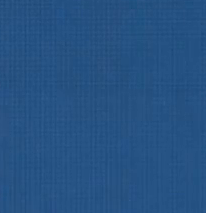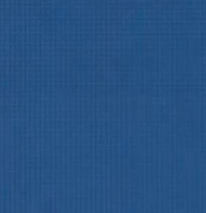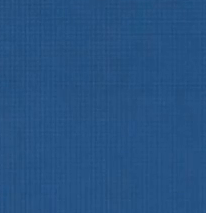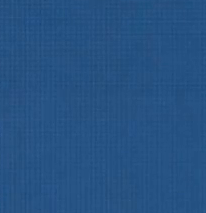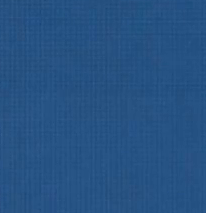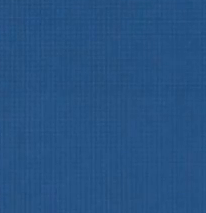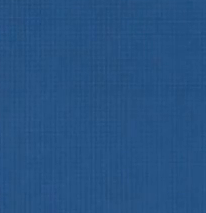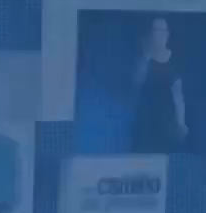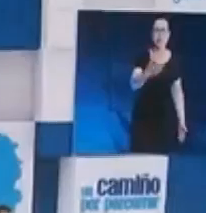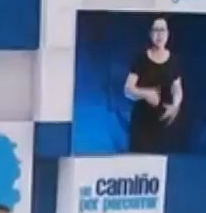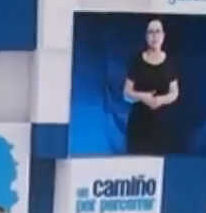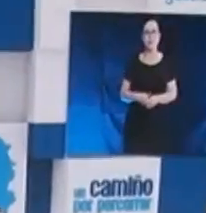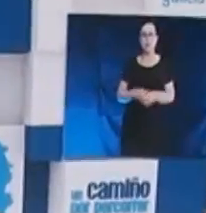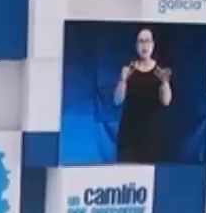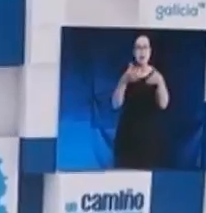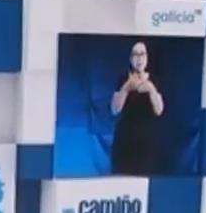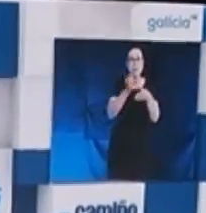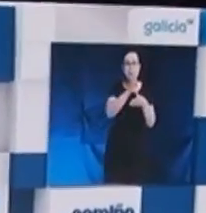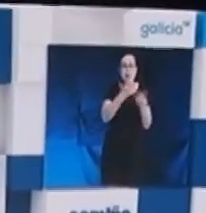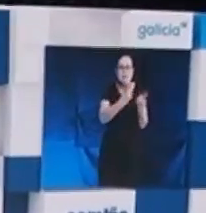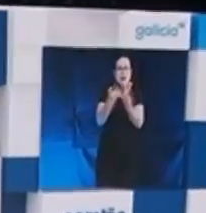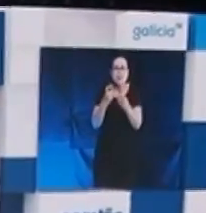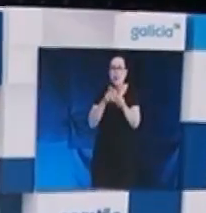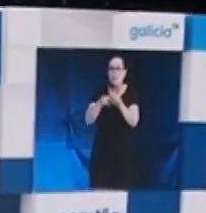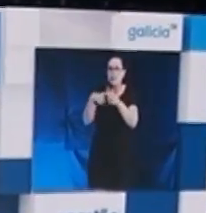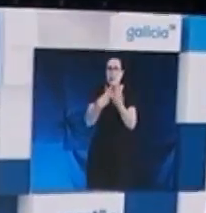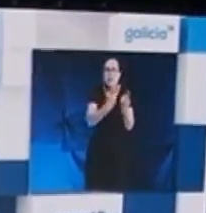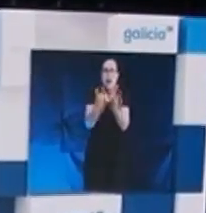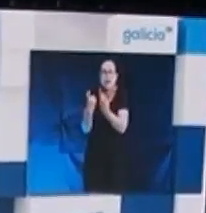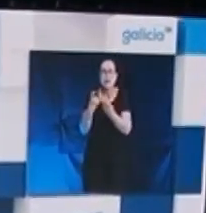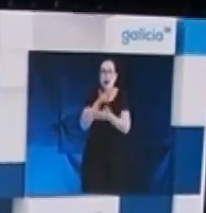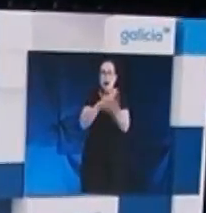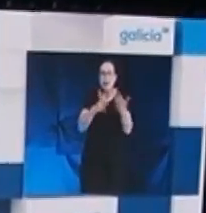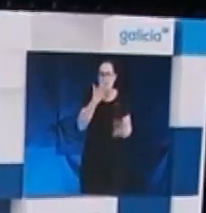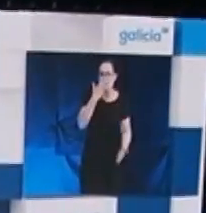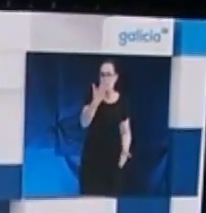disposición do Partido da Militancia e de Galicia.